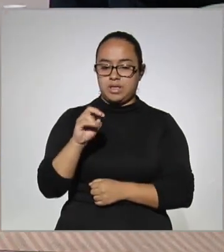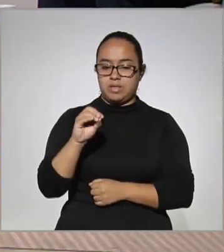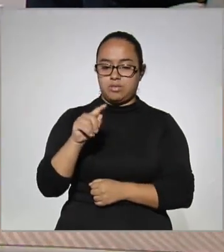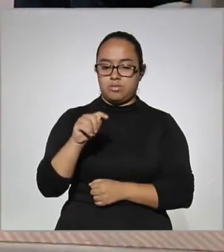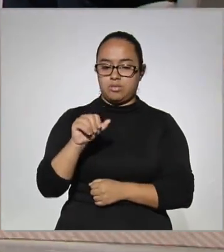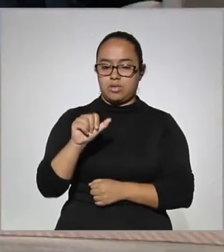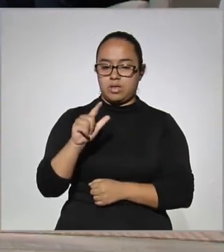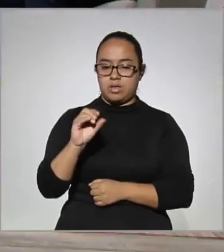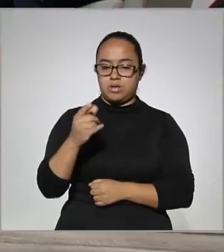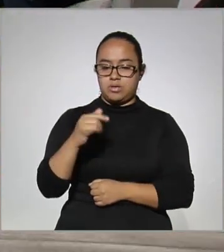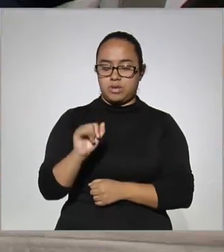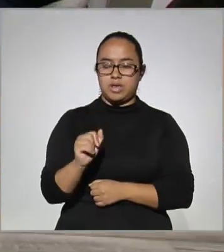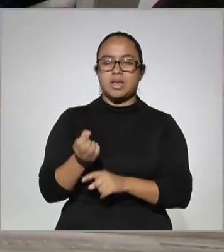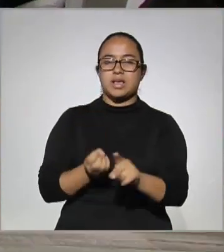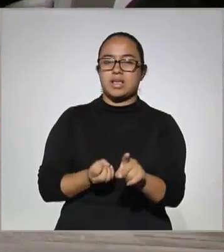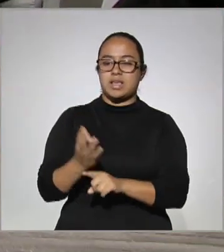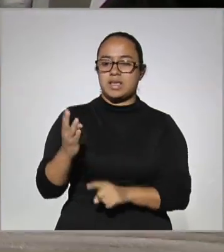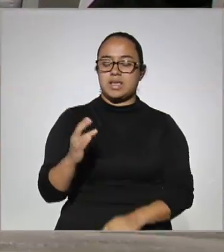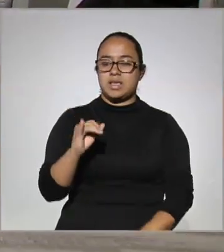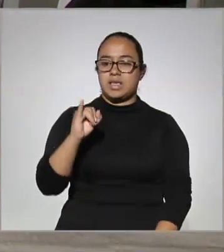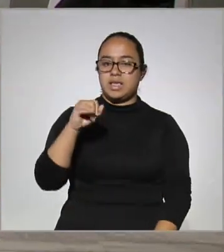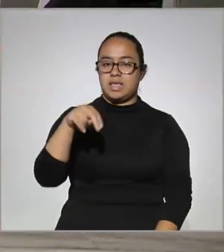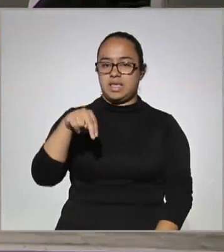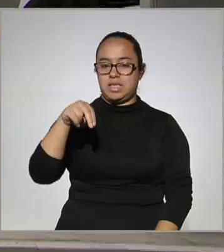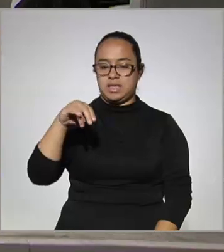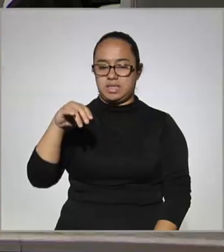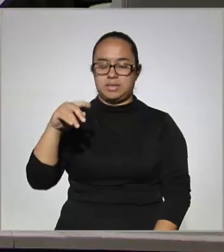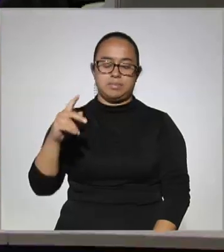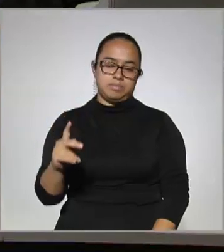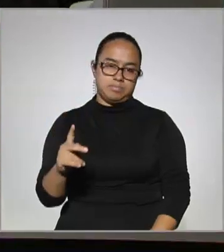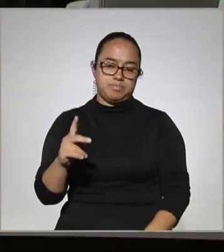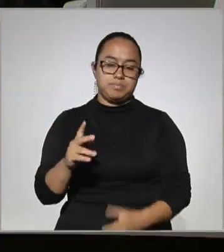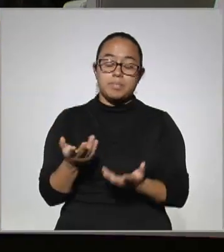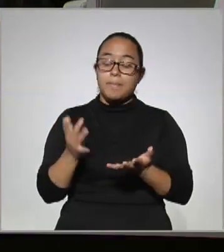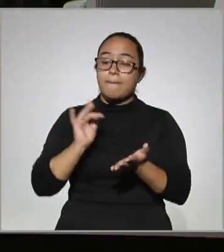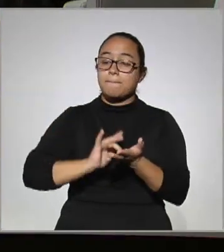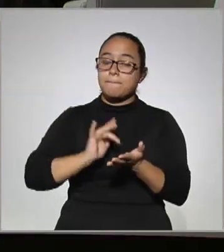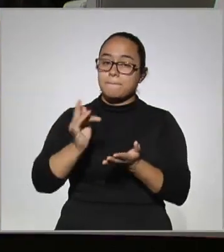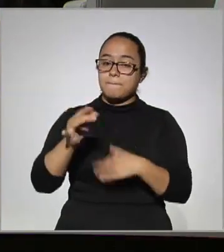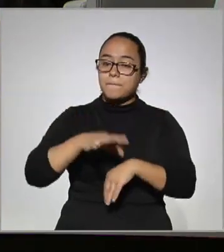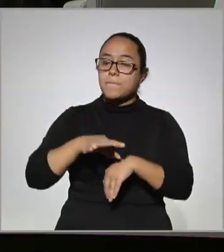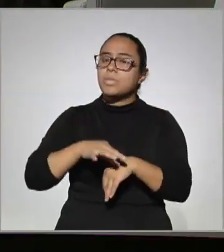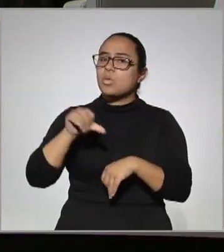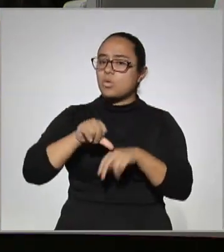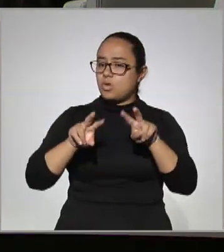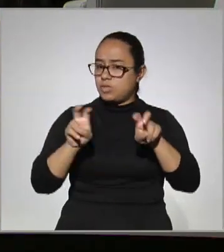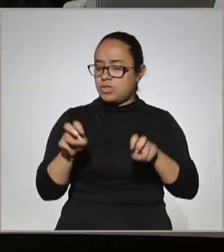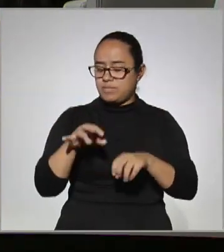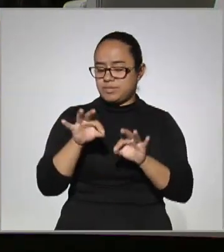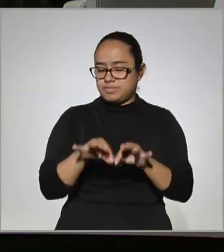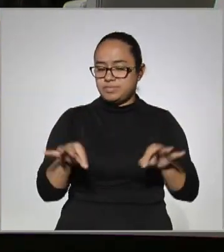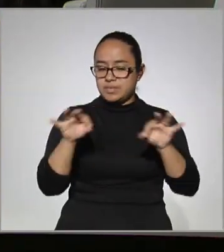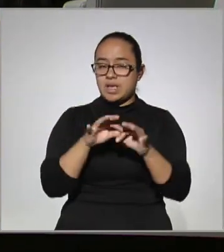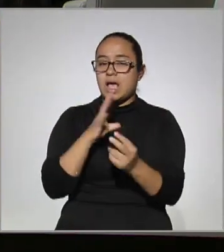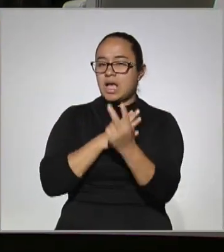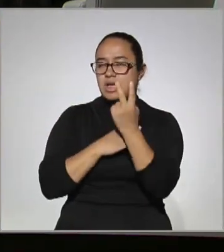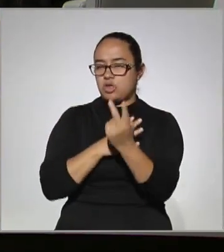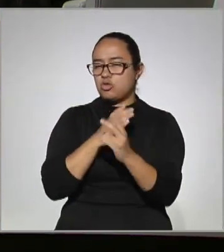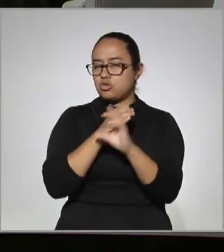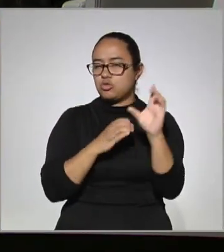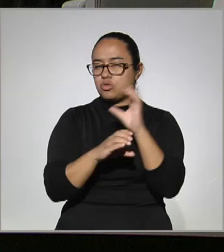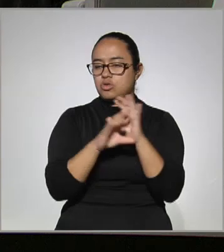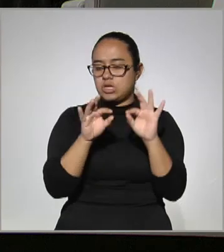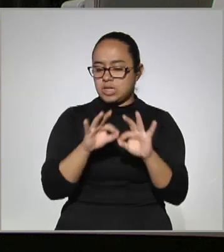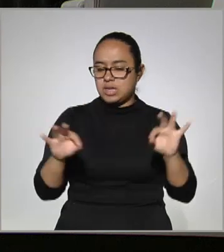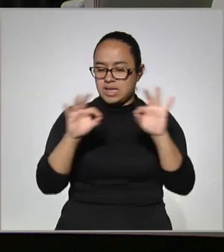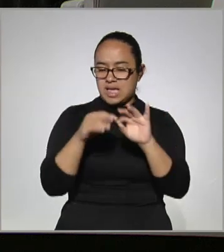los Reyes, el bien conocido INPER. Doctores, creo que es un tema muy importante. Quiero preguntarles algo. Hay dos cosas muy importantes que hablábamos